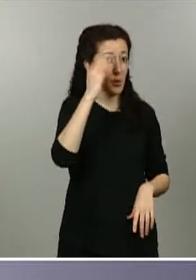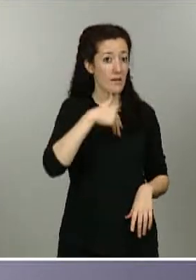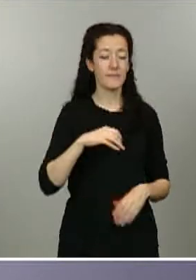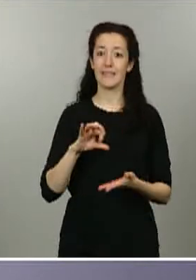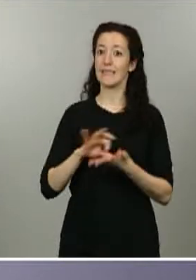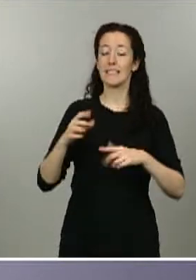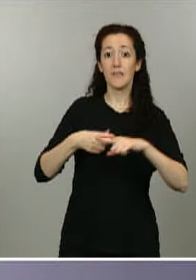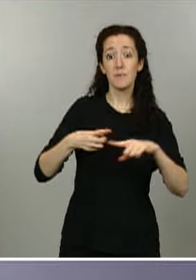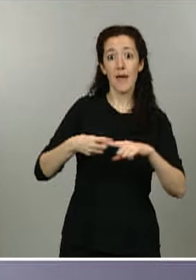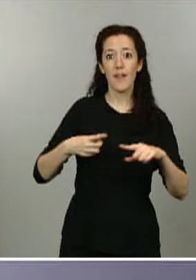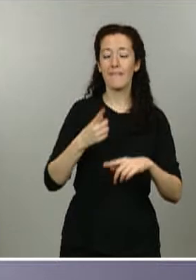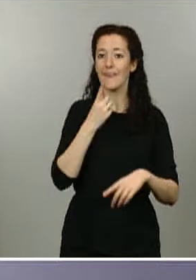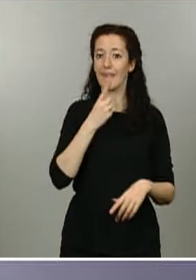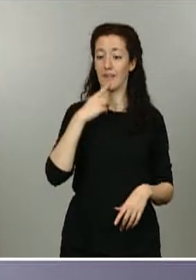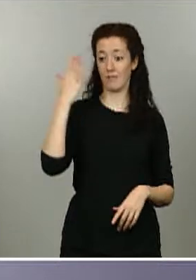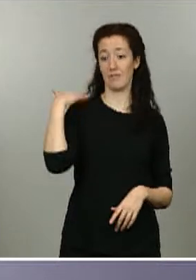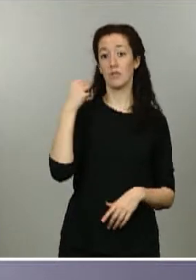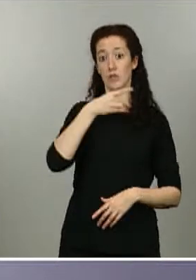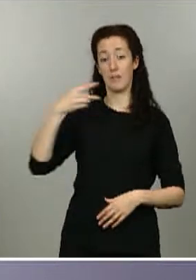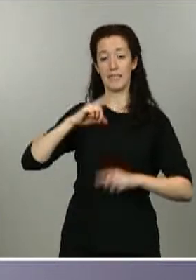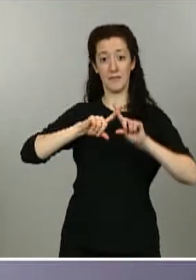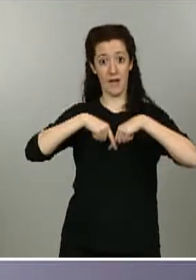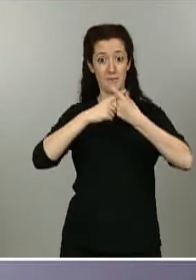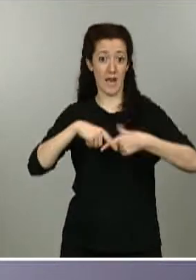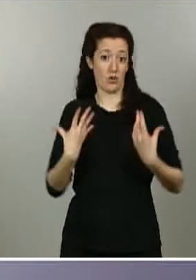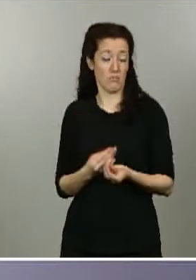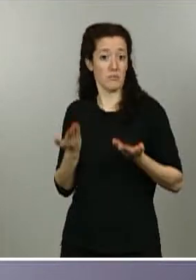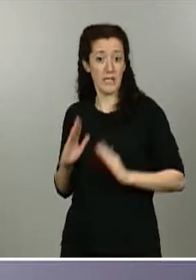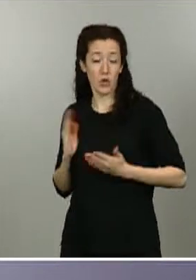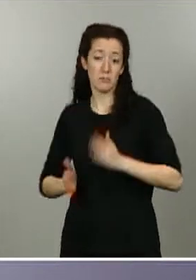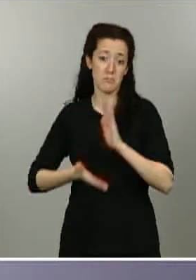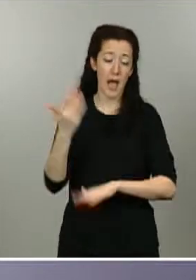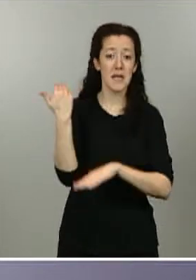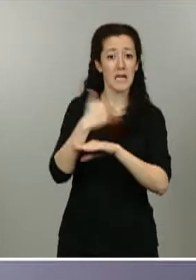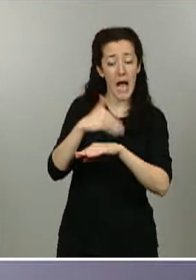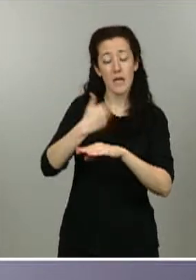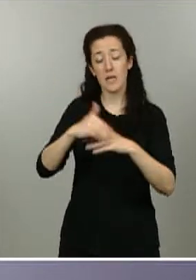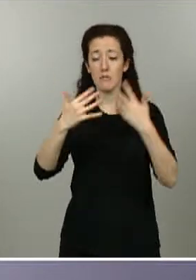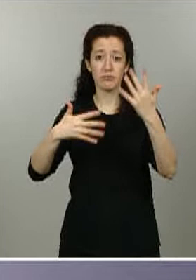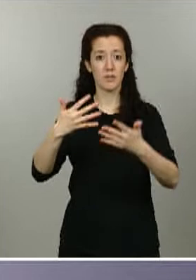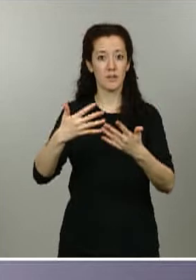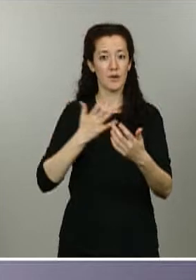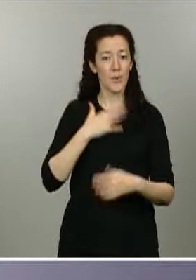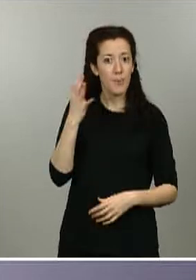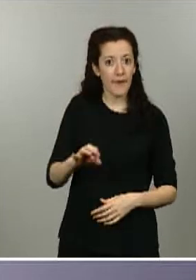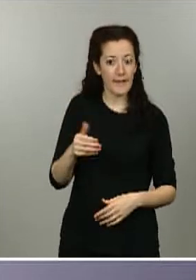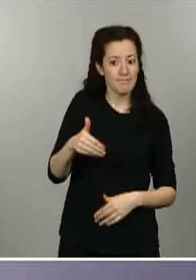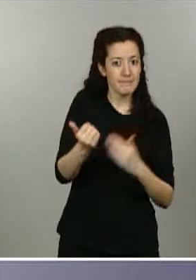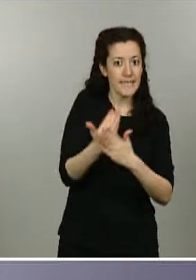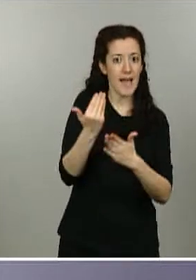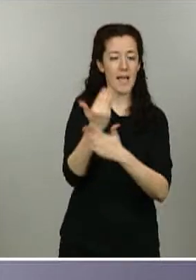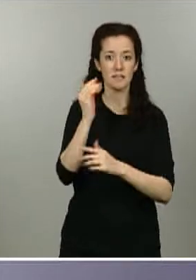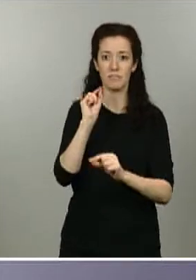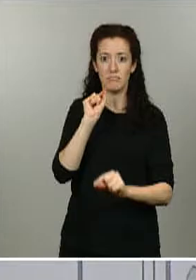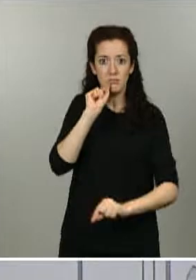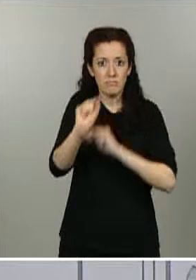que las familias empezaron a salir con niños. ¿Teme que pueda haber un repunte en próximos días? Hombre,